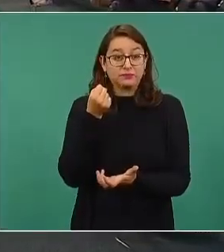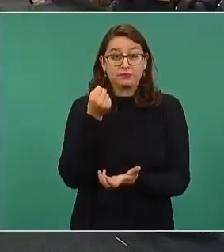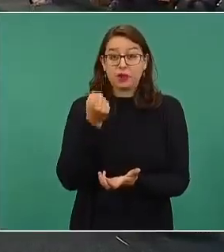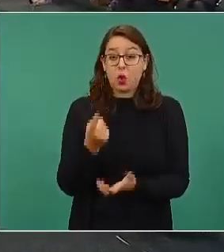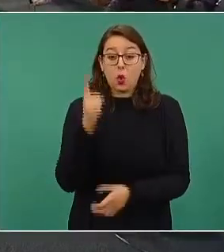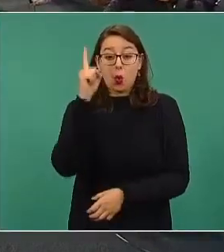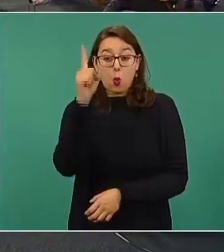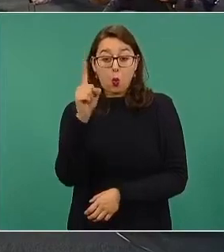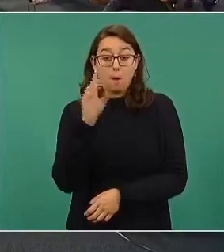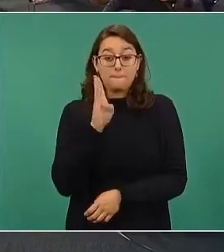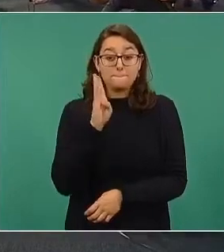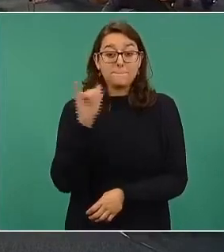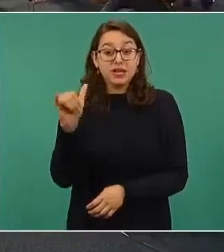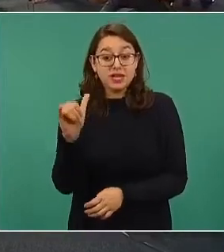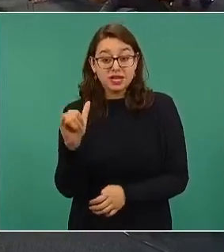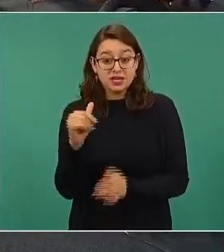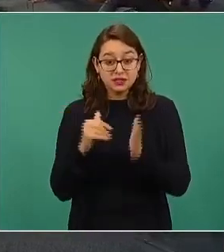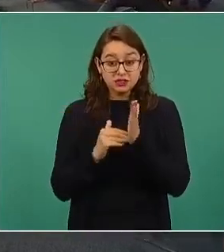$1 billón